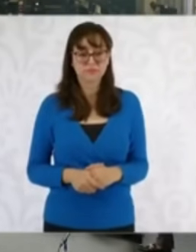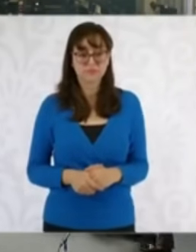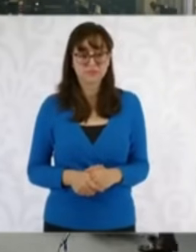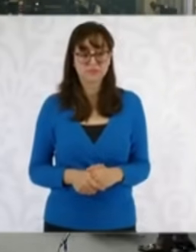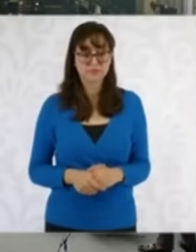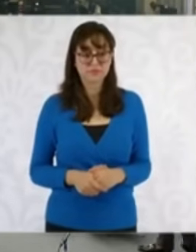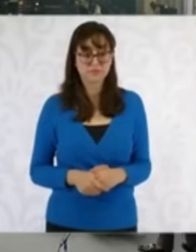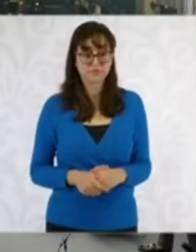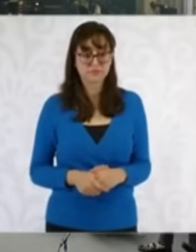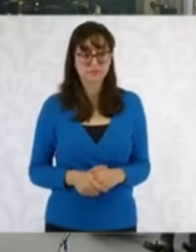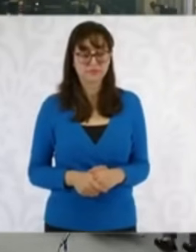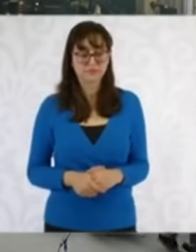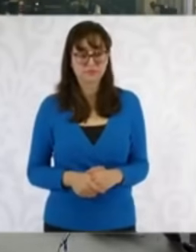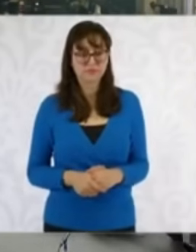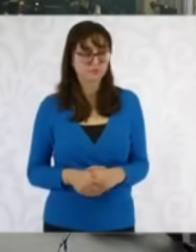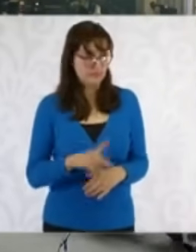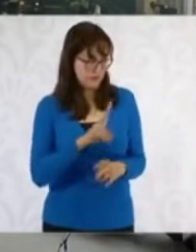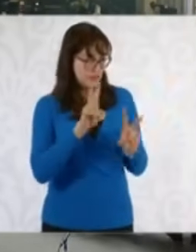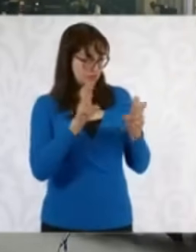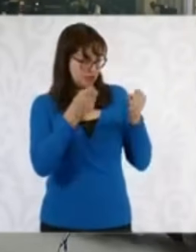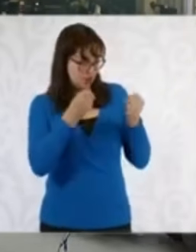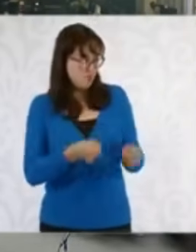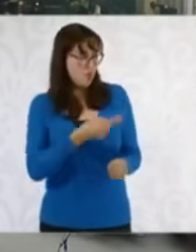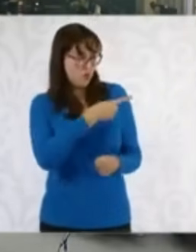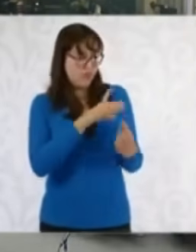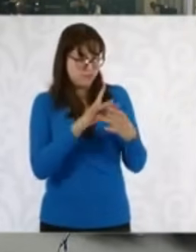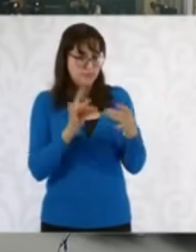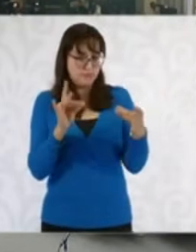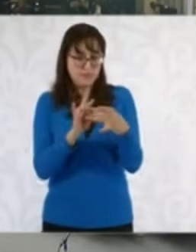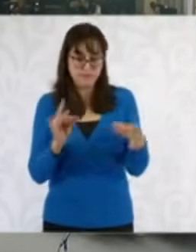¿No quieres platicar sobre los seguros? Sí.